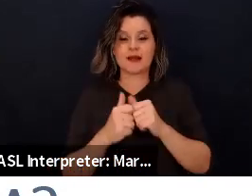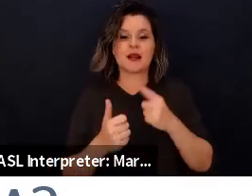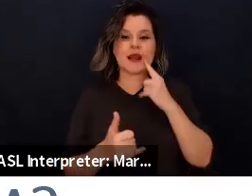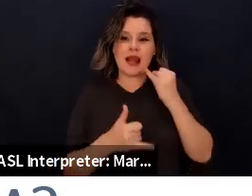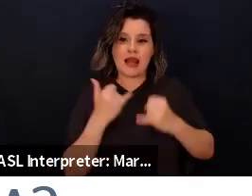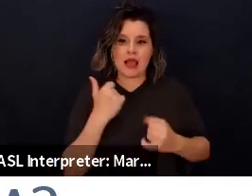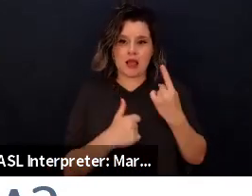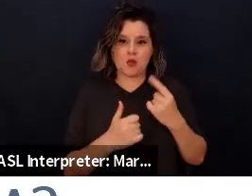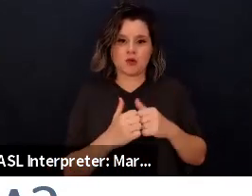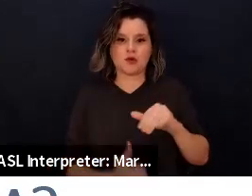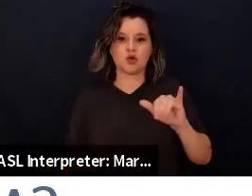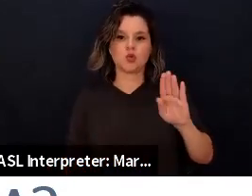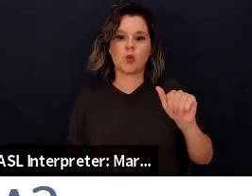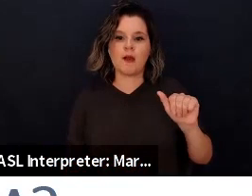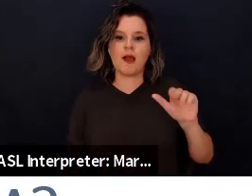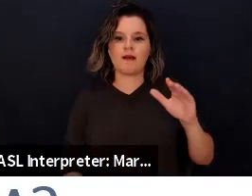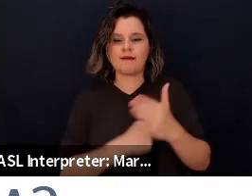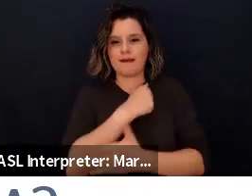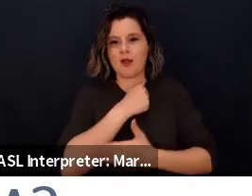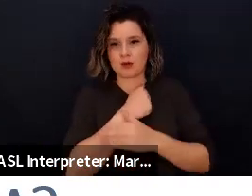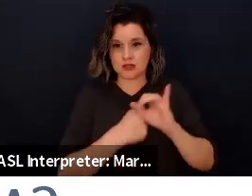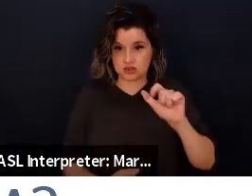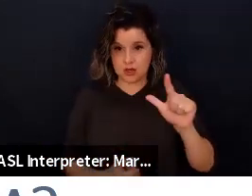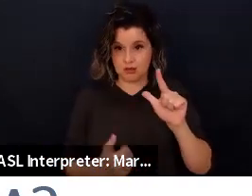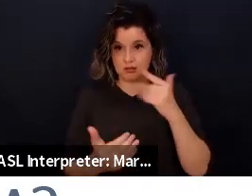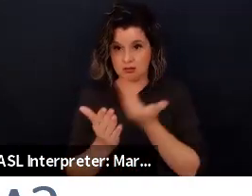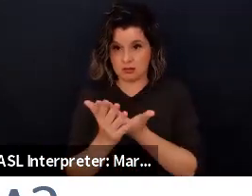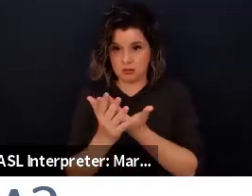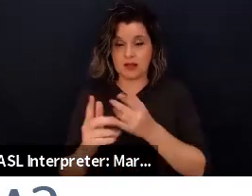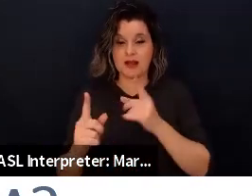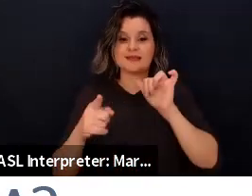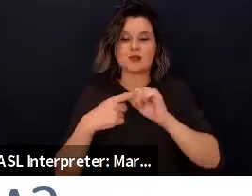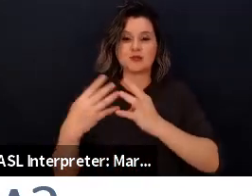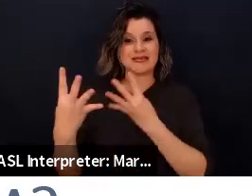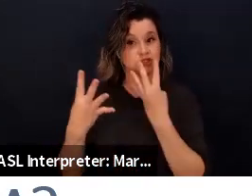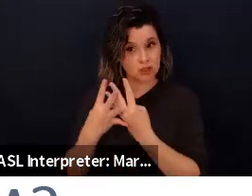que tenemos es una que se llama Yuba County Jail, que es una cárcel